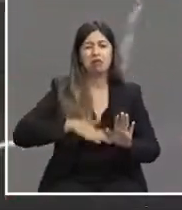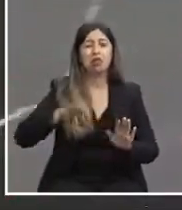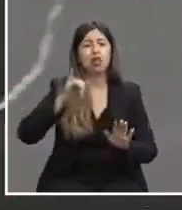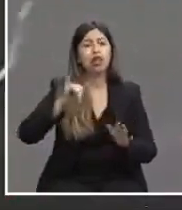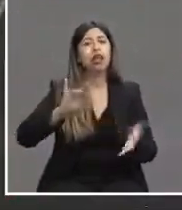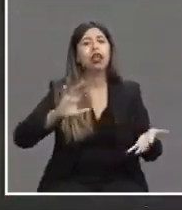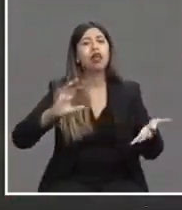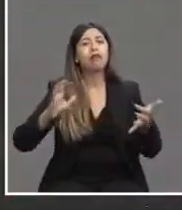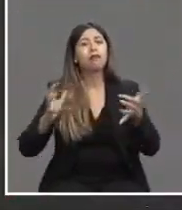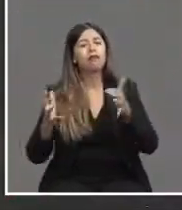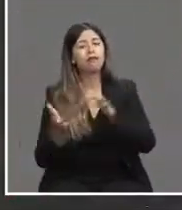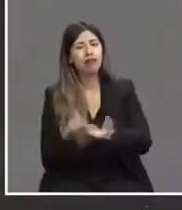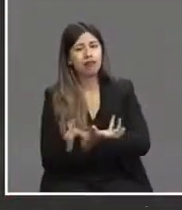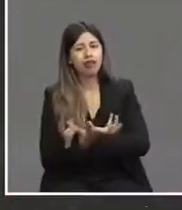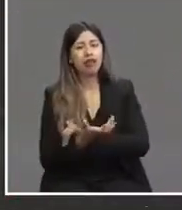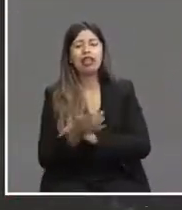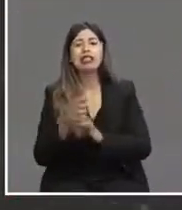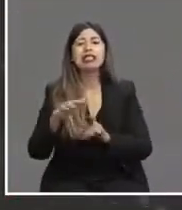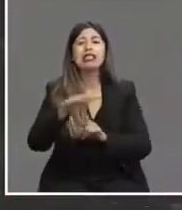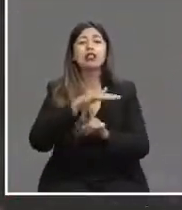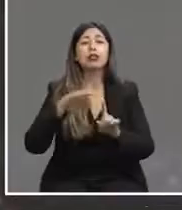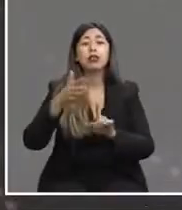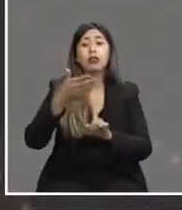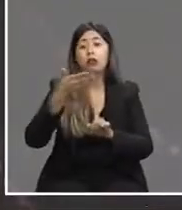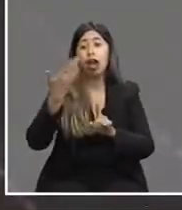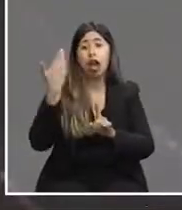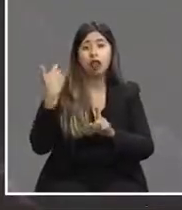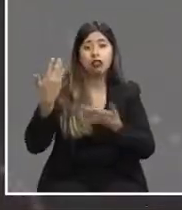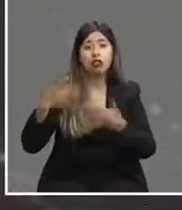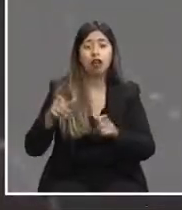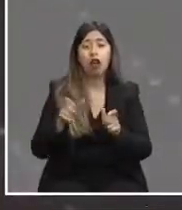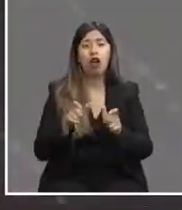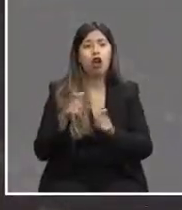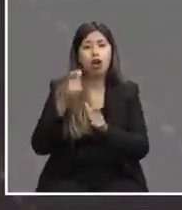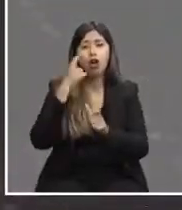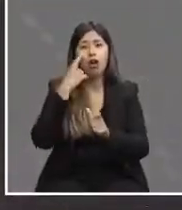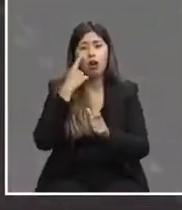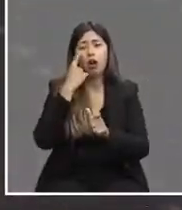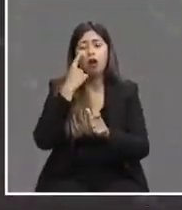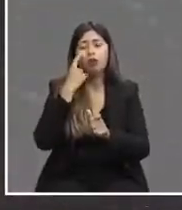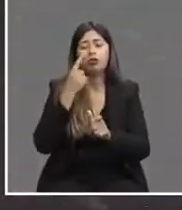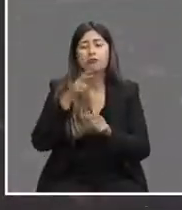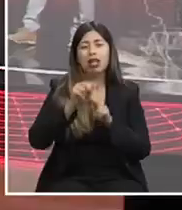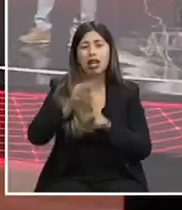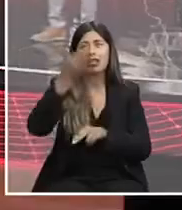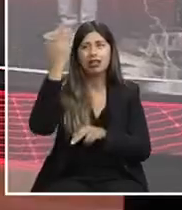perder una situación que ya está controlada por el conocimiento ancestral.